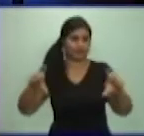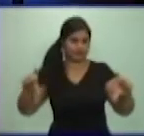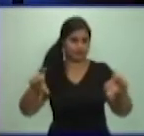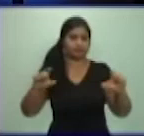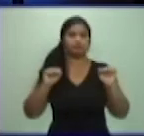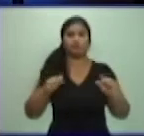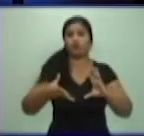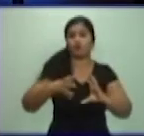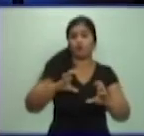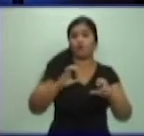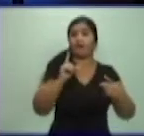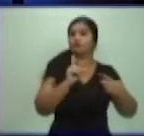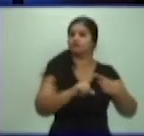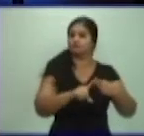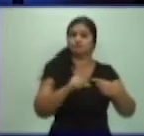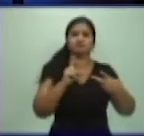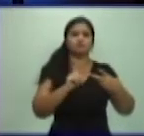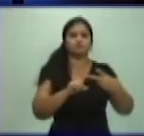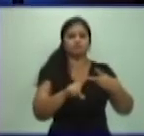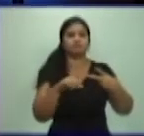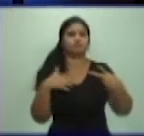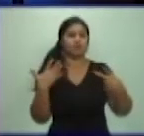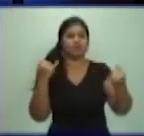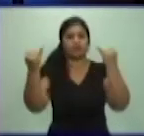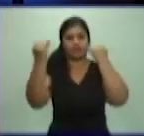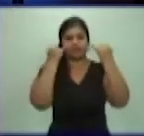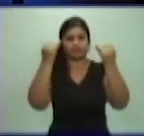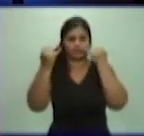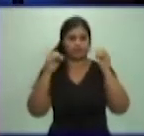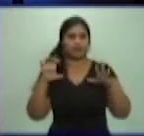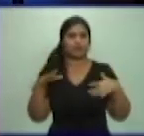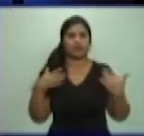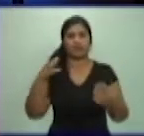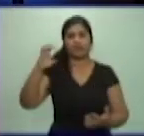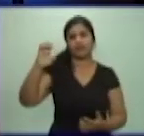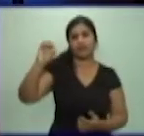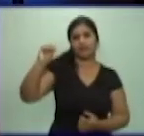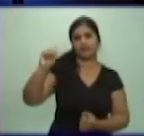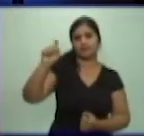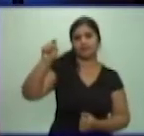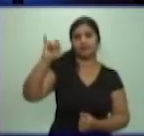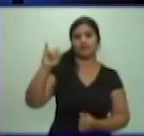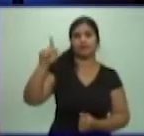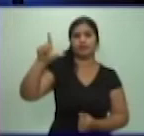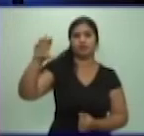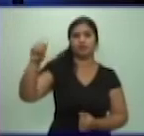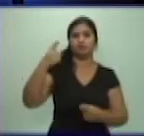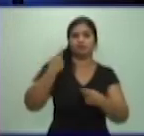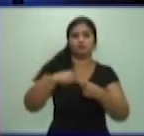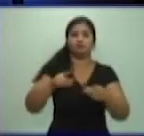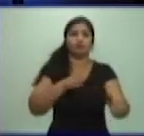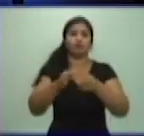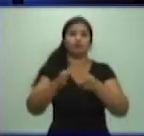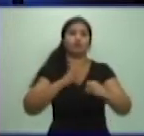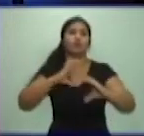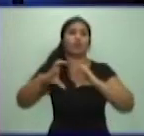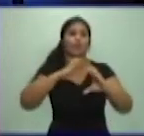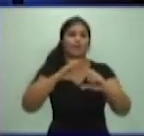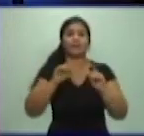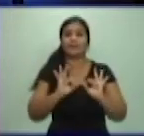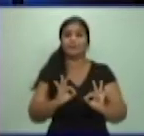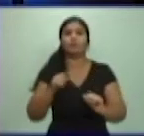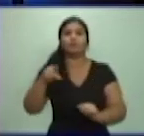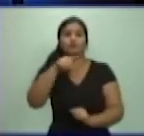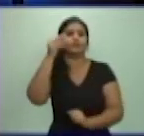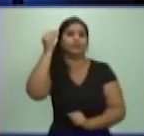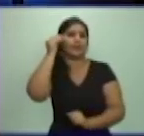forma locutiva, también usted lo puede identificar por el estilo, por la función comunicativa, que fueron criterios que usted trabajó en